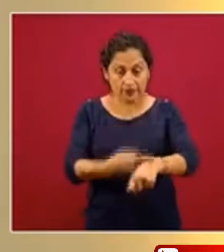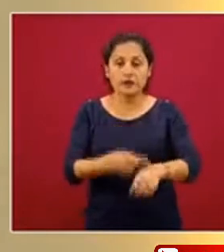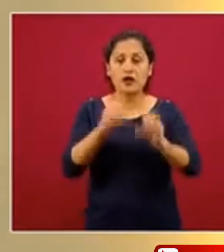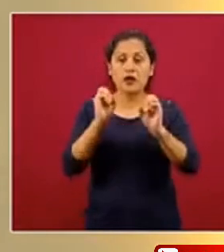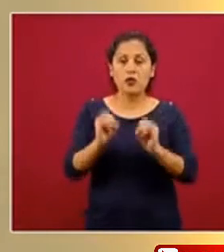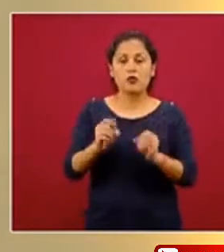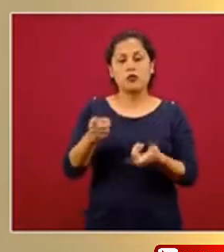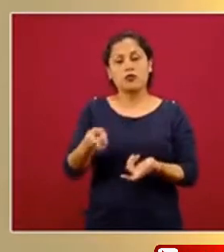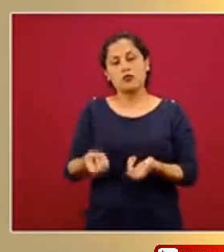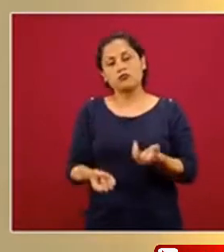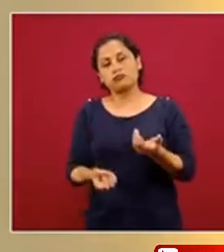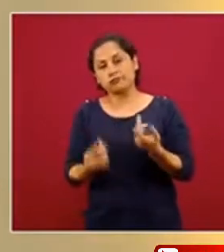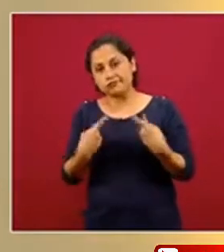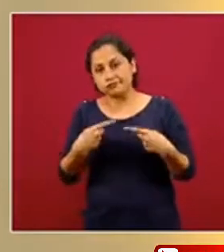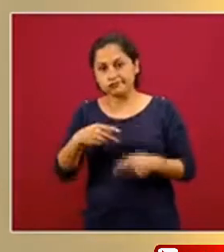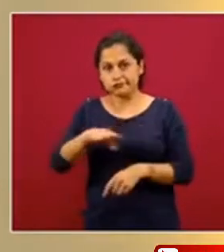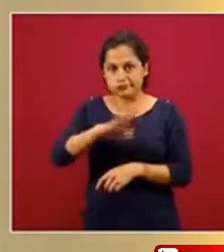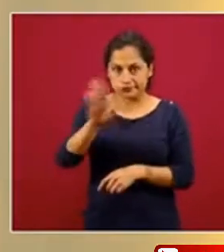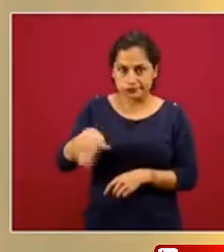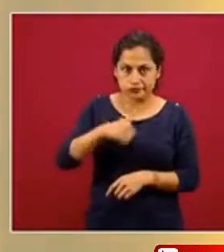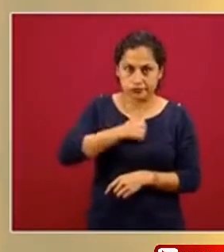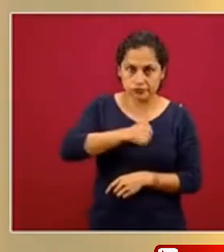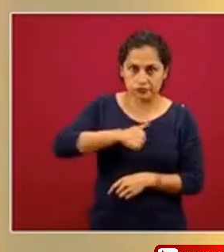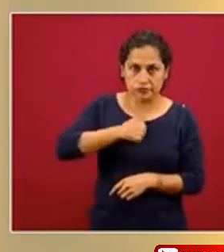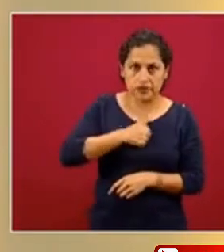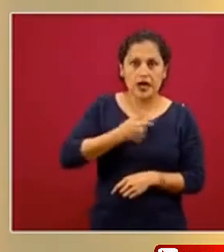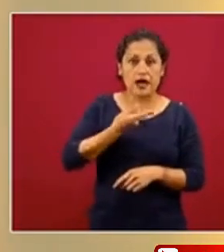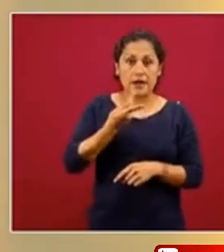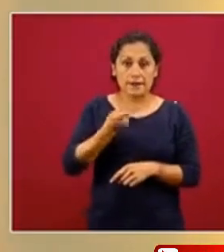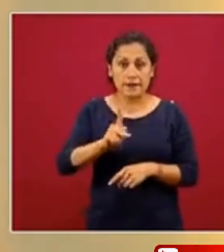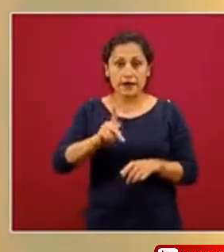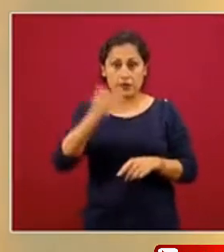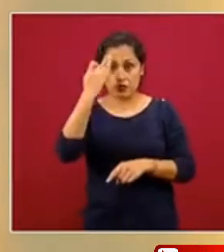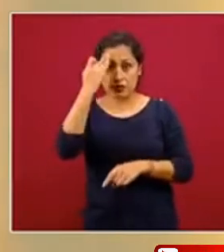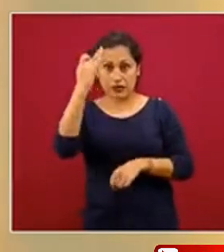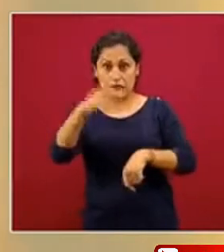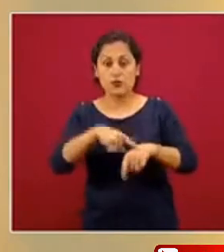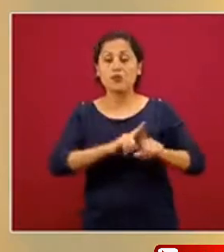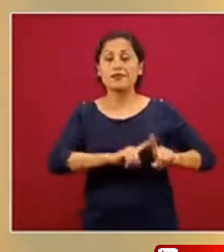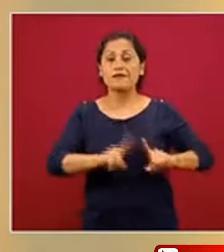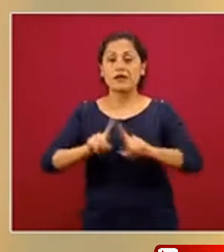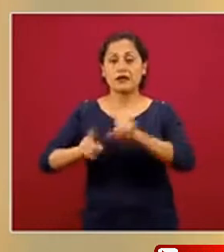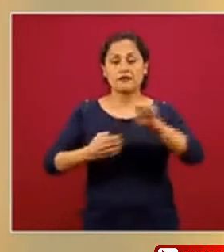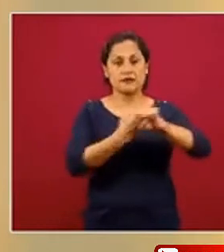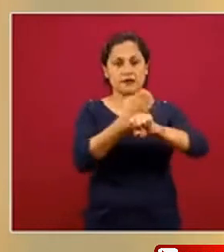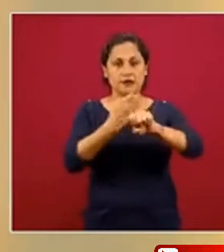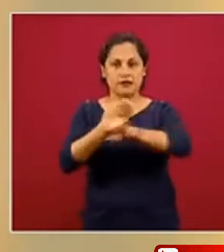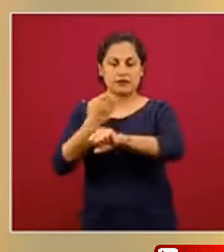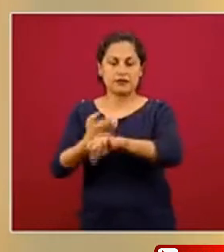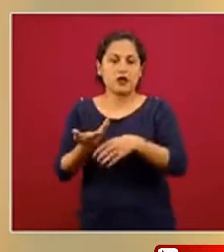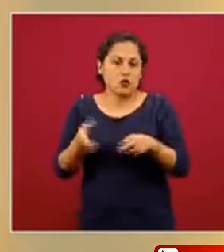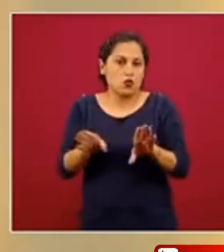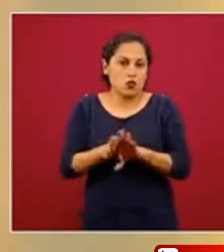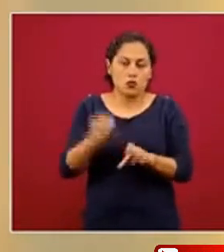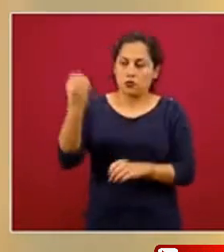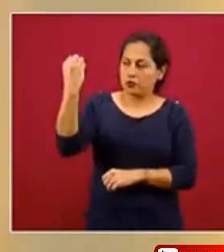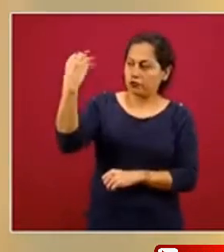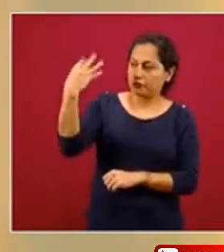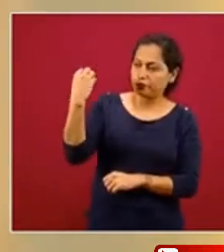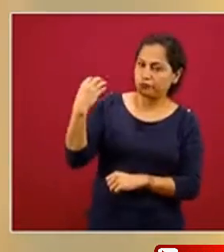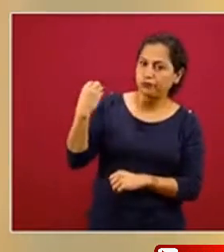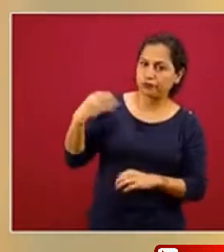de lamentables defunciones en distinto tiempo que otros estados. Y esto es el fundamento del semáforo de riesgo